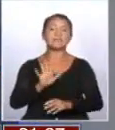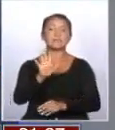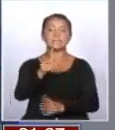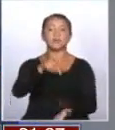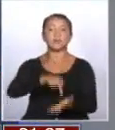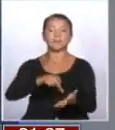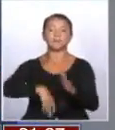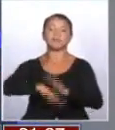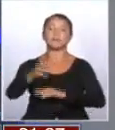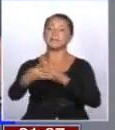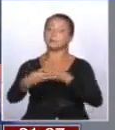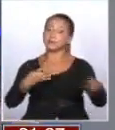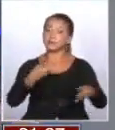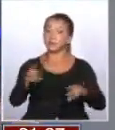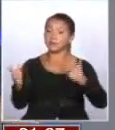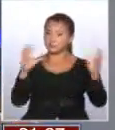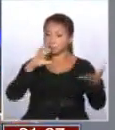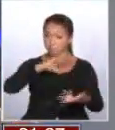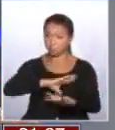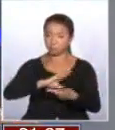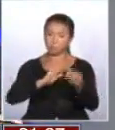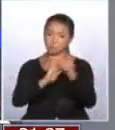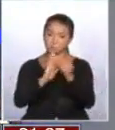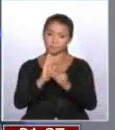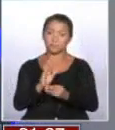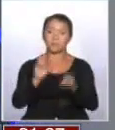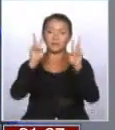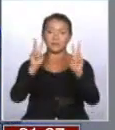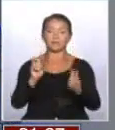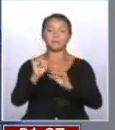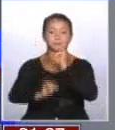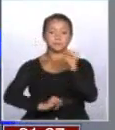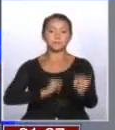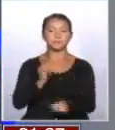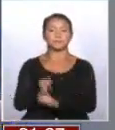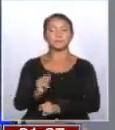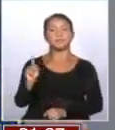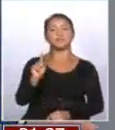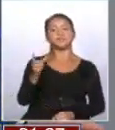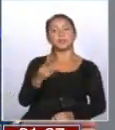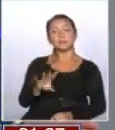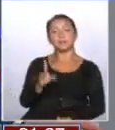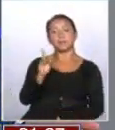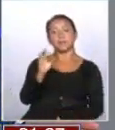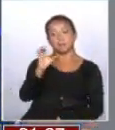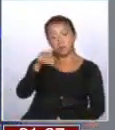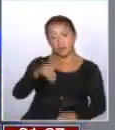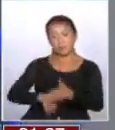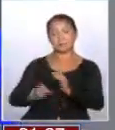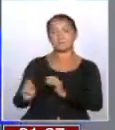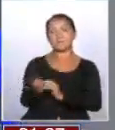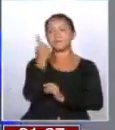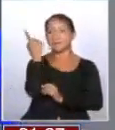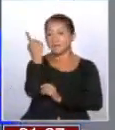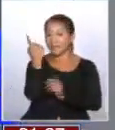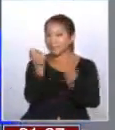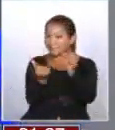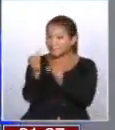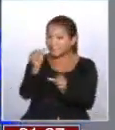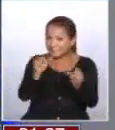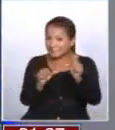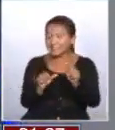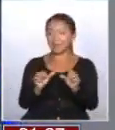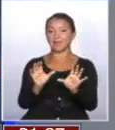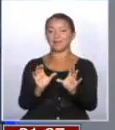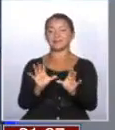más transparentes del mundo, esto en función de estándares internacionales, pero eso no basta. La democracia es la principal antídoto ante estos problemas.